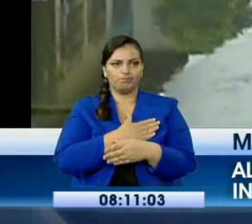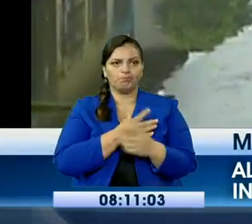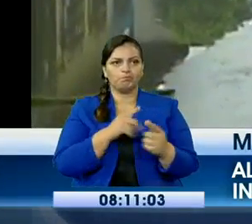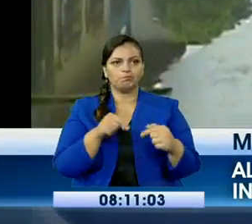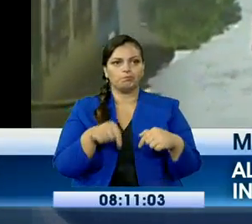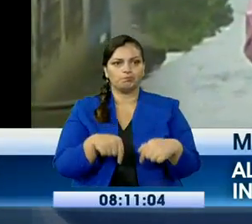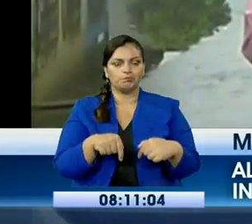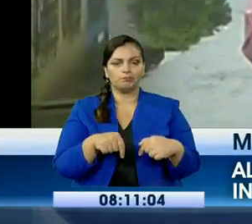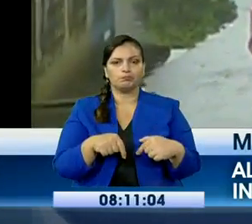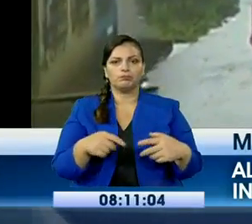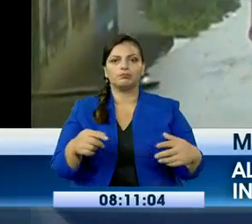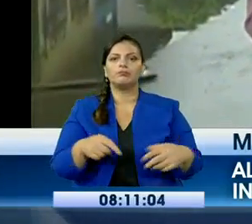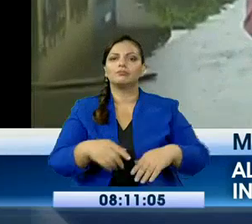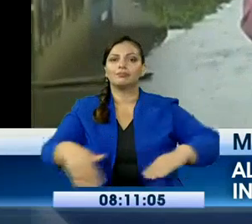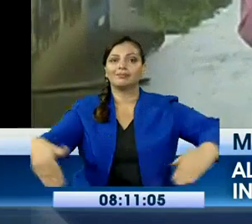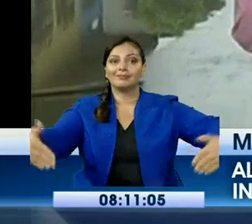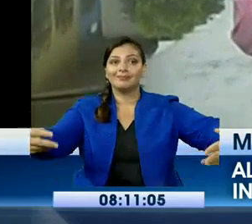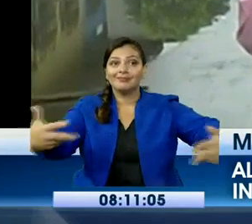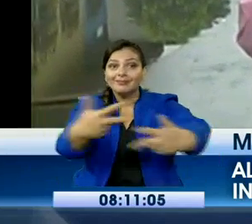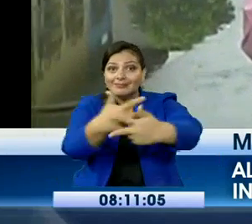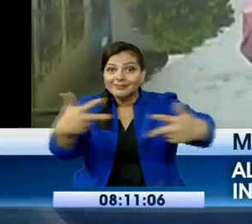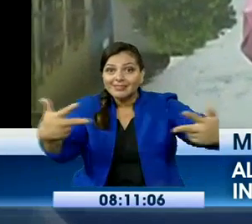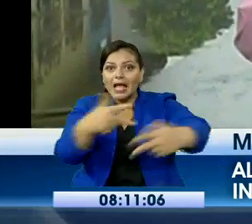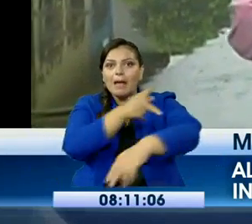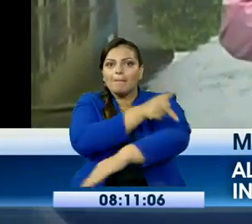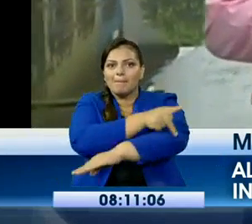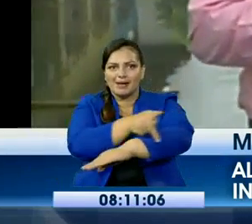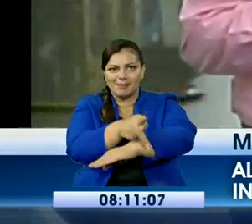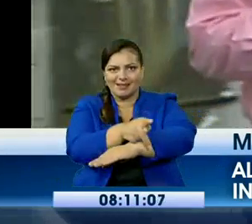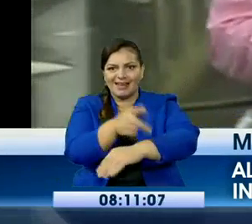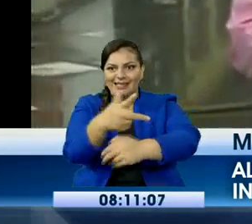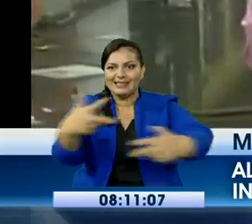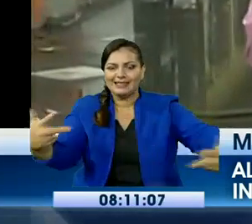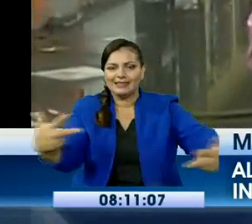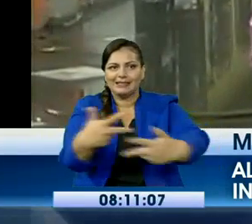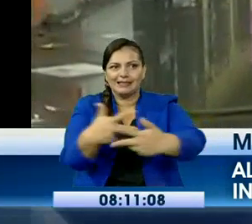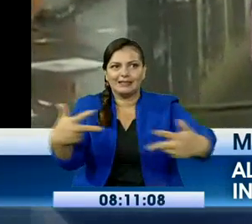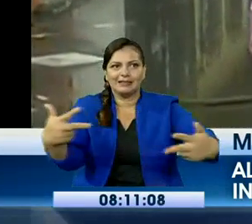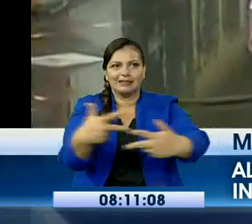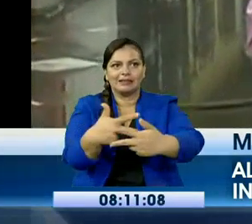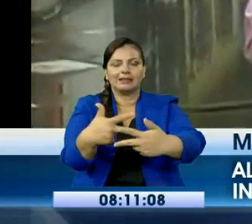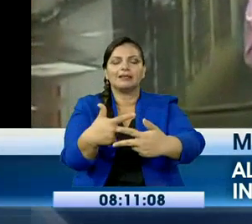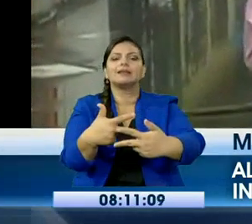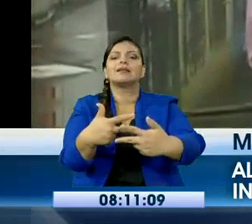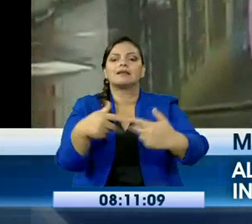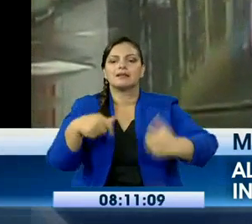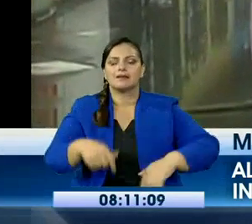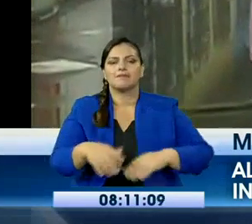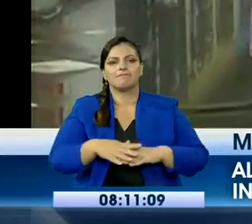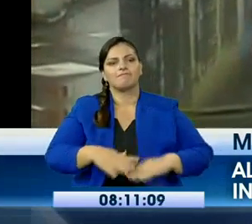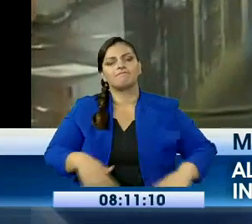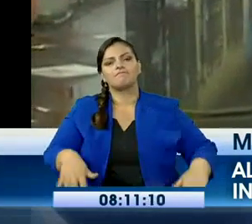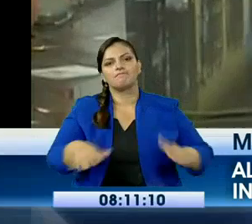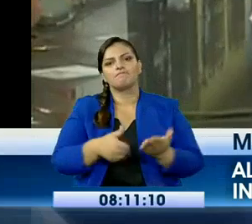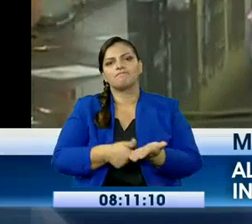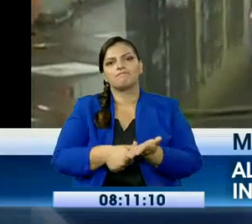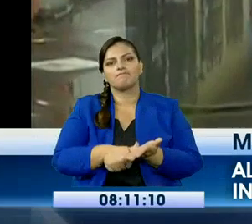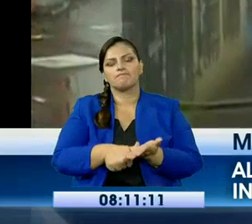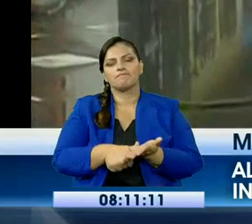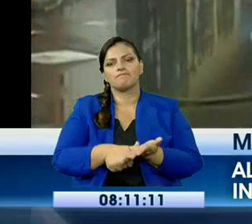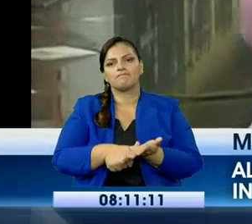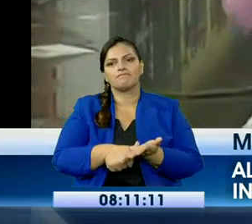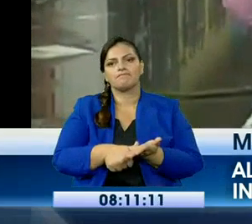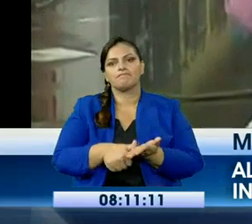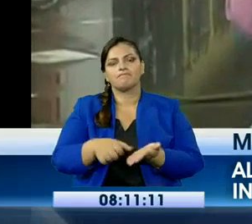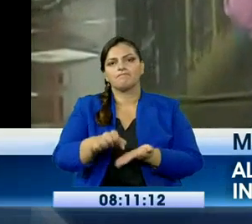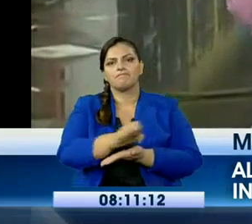en las cooperativas La Paz y Guayaquil Independiente, sector de Los Esteros, en el sur de Guayaquil. Cuidado, amigo. Rosalena,